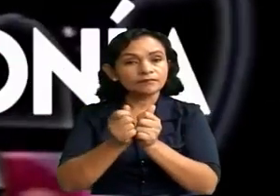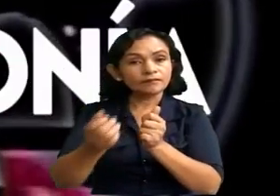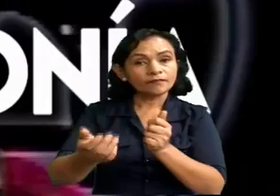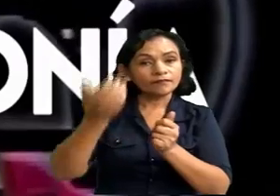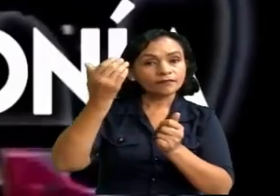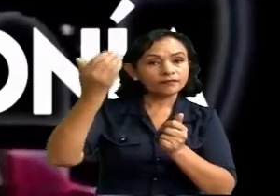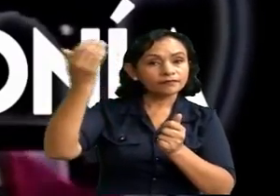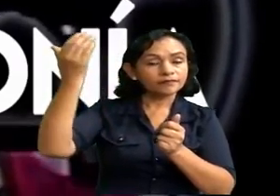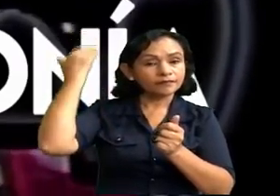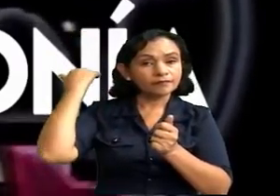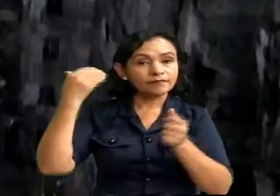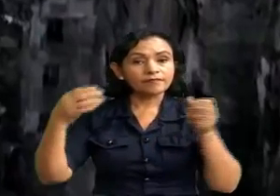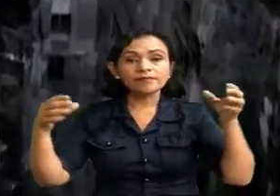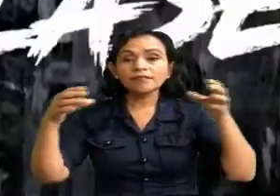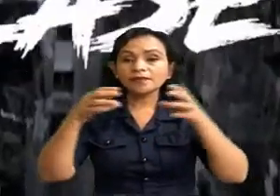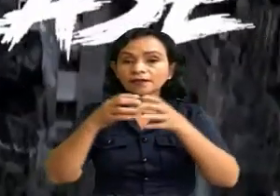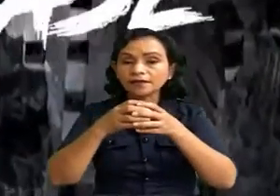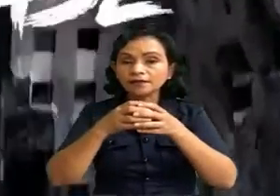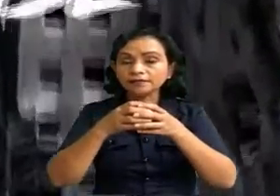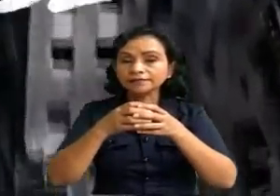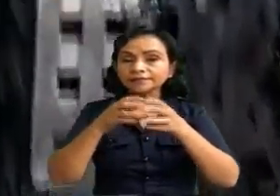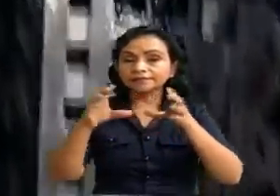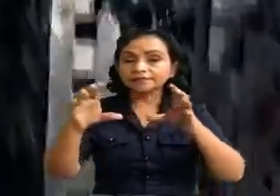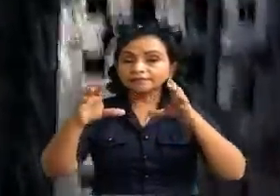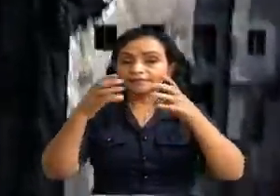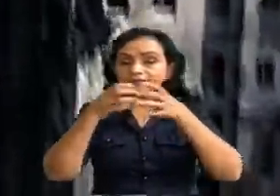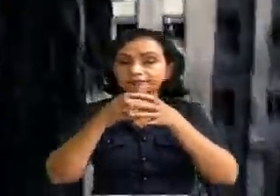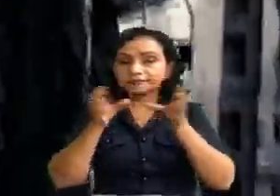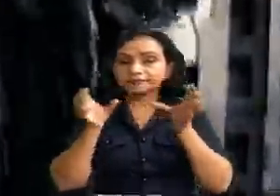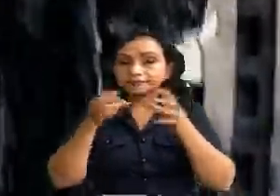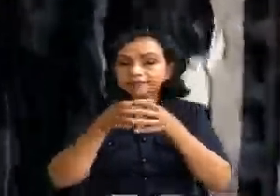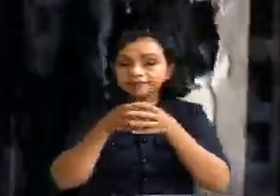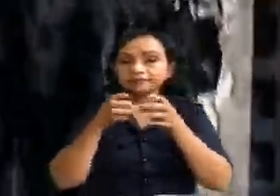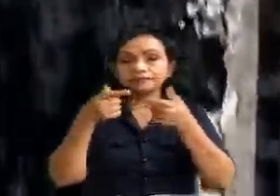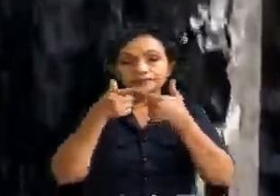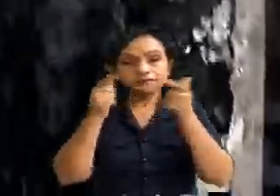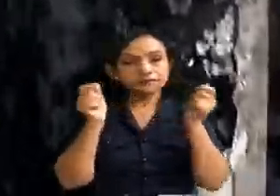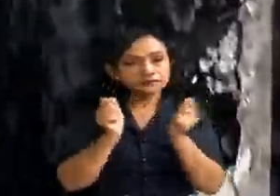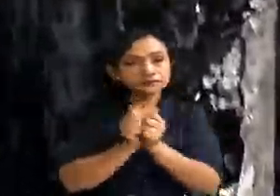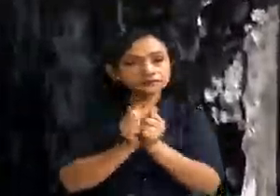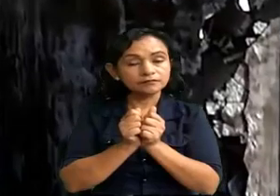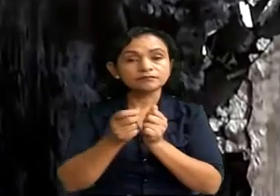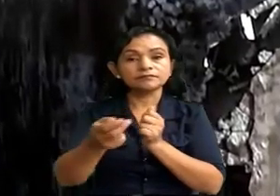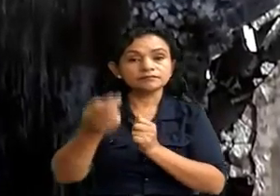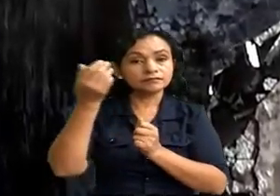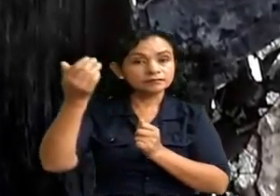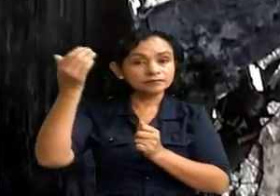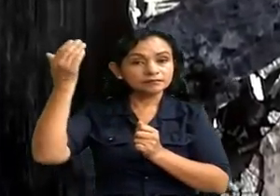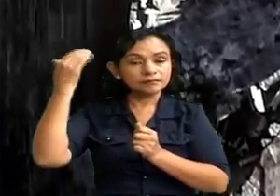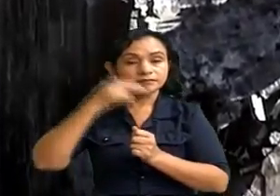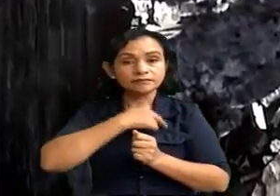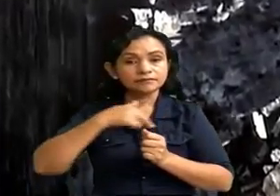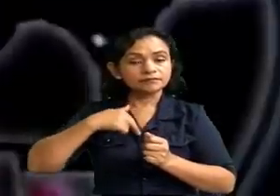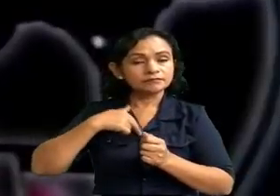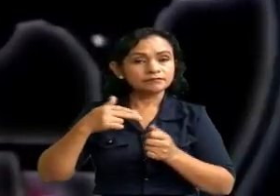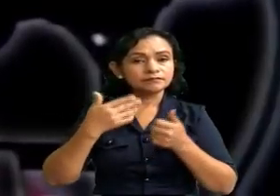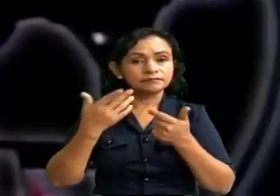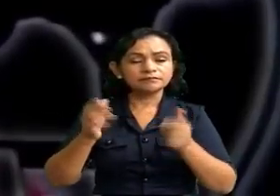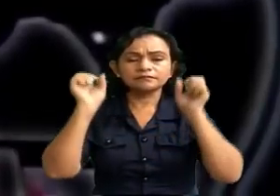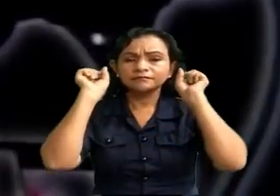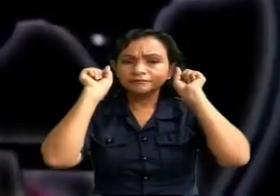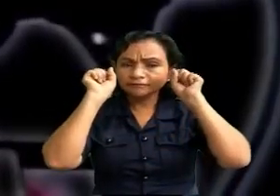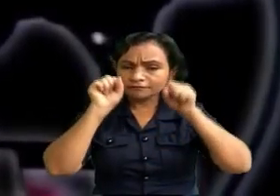la hegemonía de una clase que logra conformar un bloque histórico en el cual se